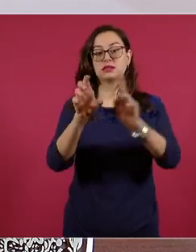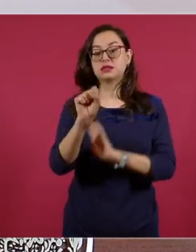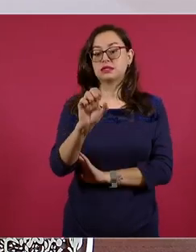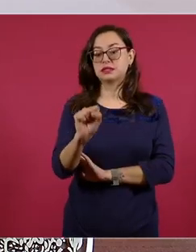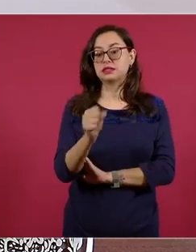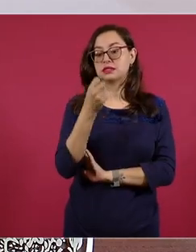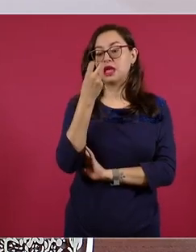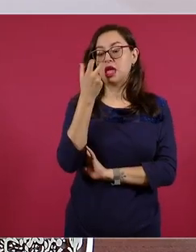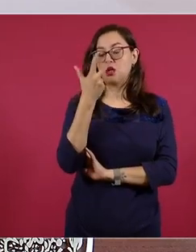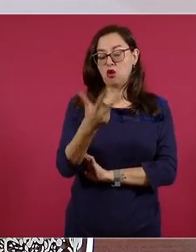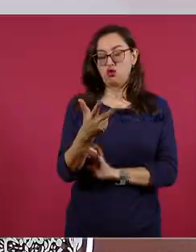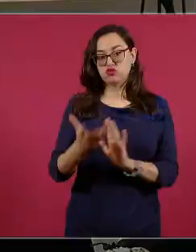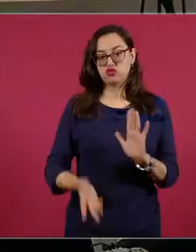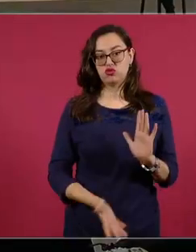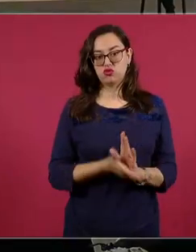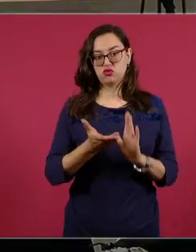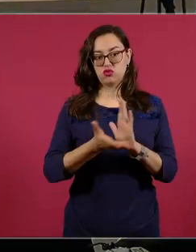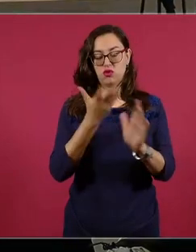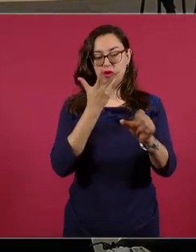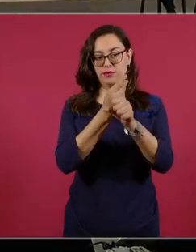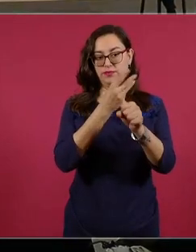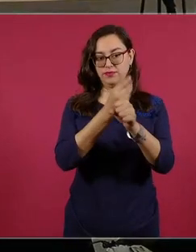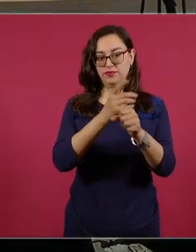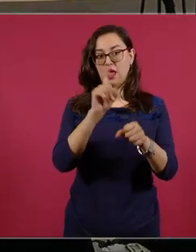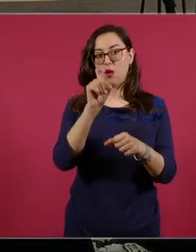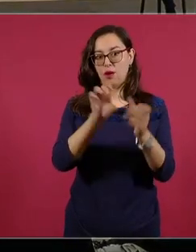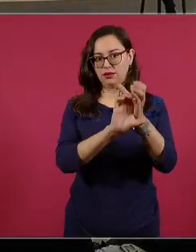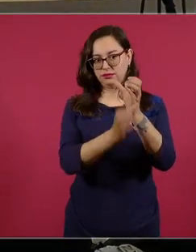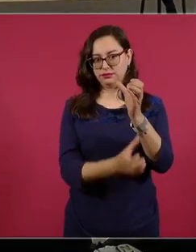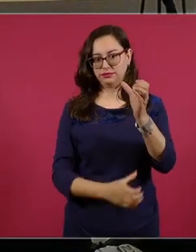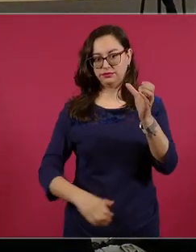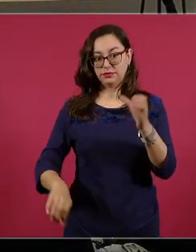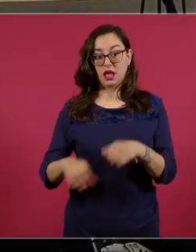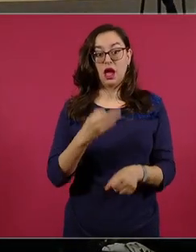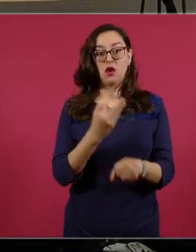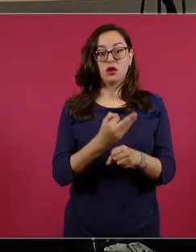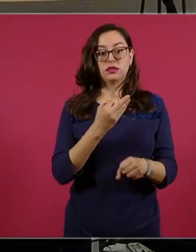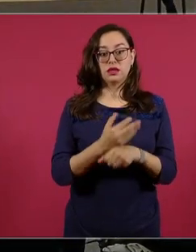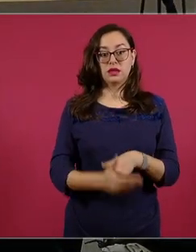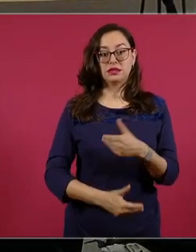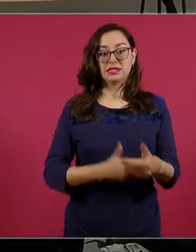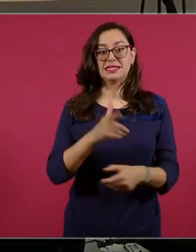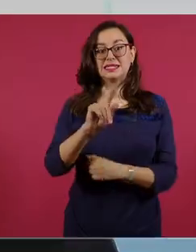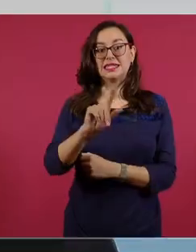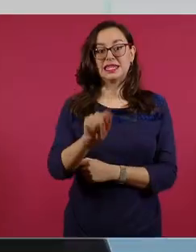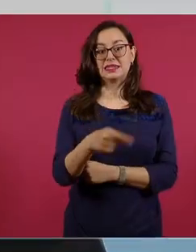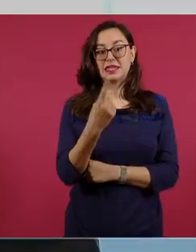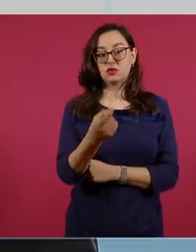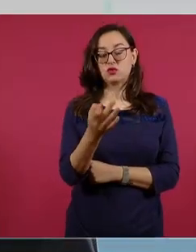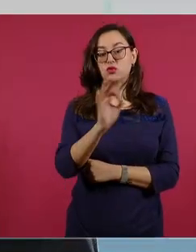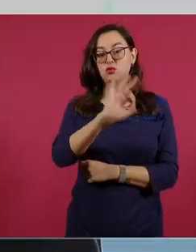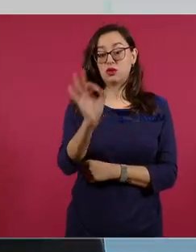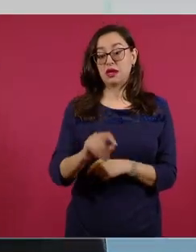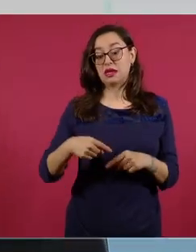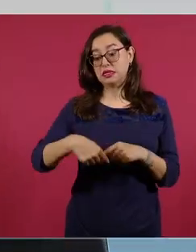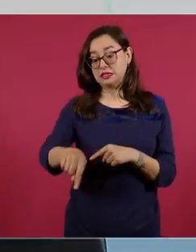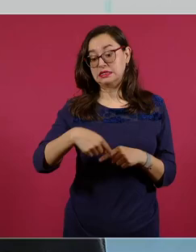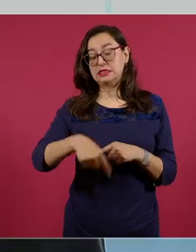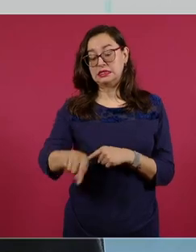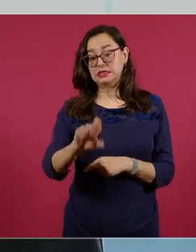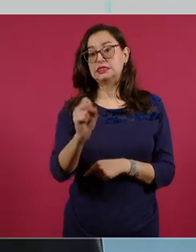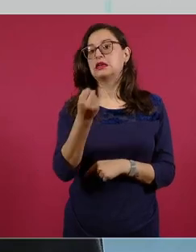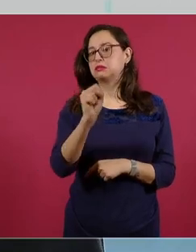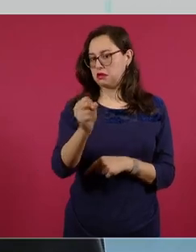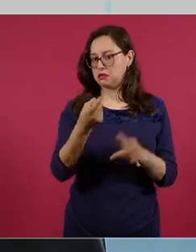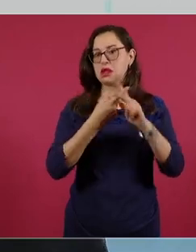drenaje. La tenemos al 71.43%, estará operativa en septiembre de este año y